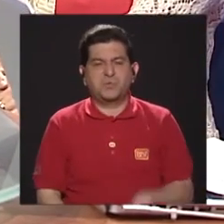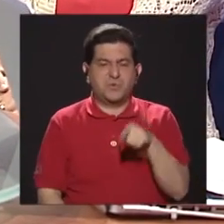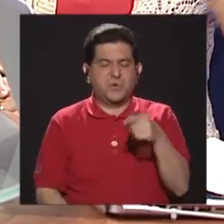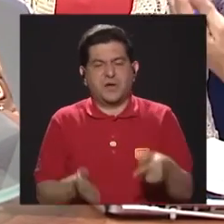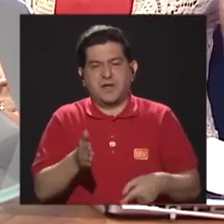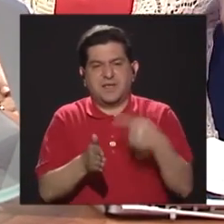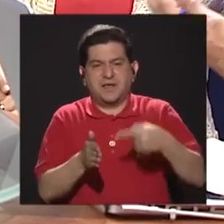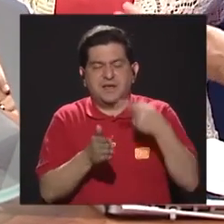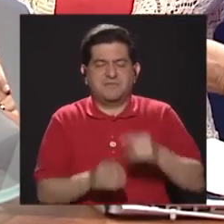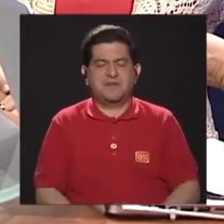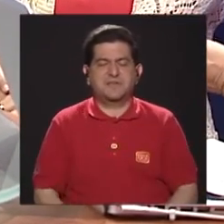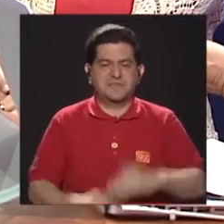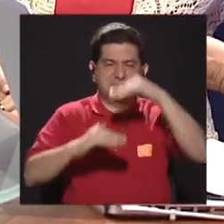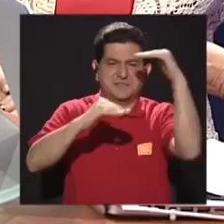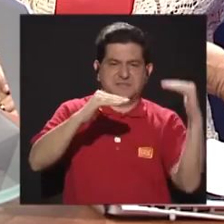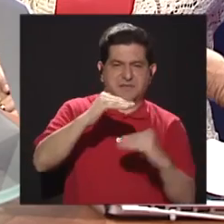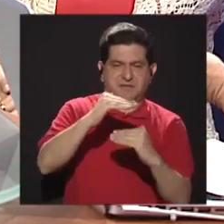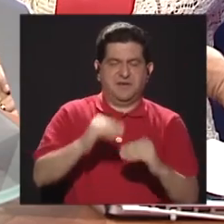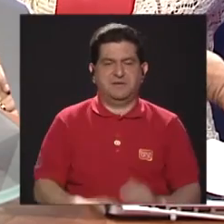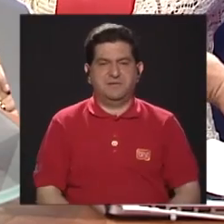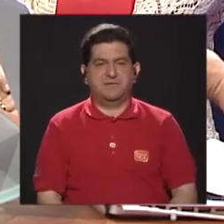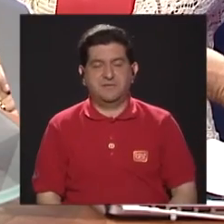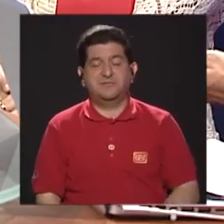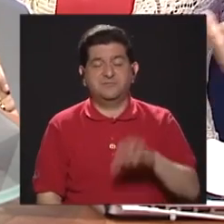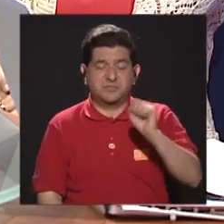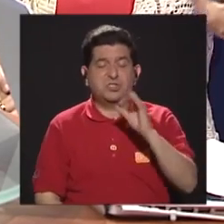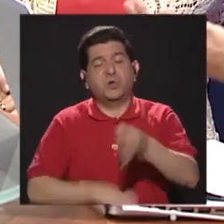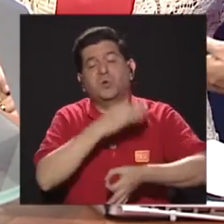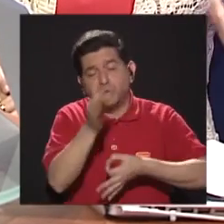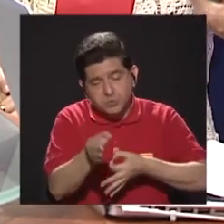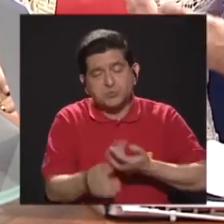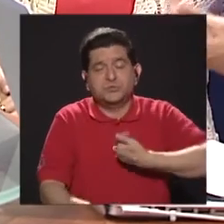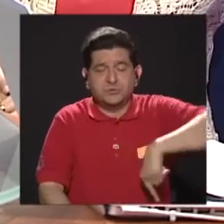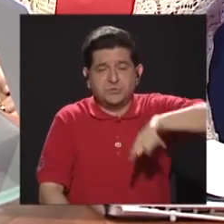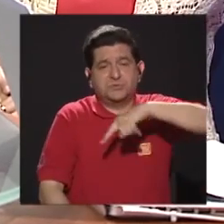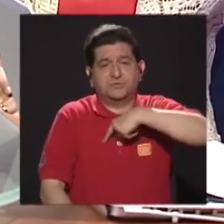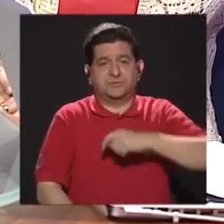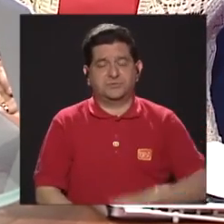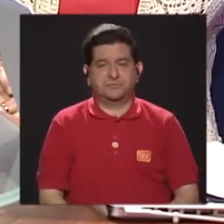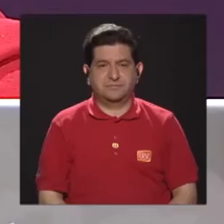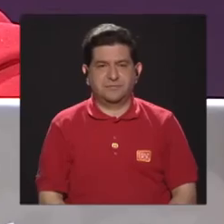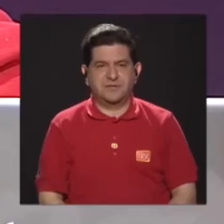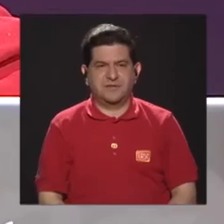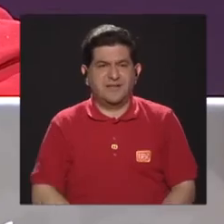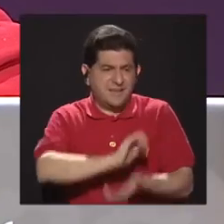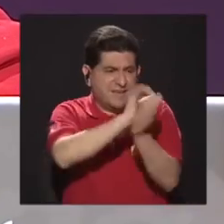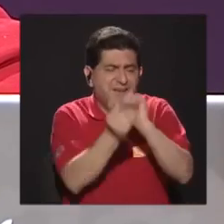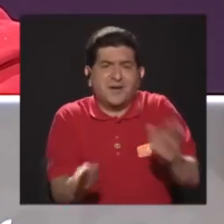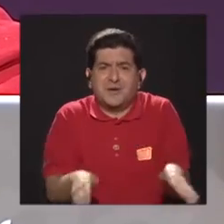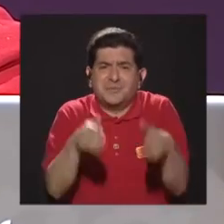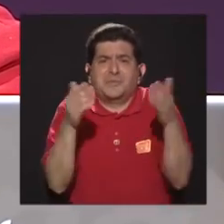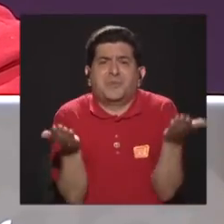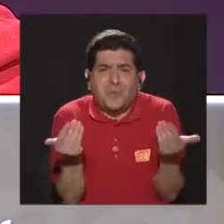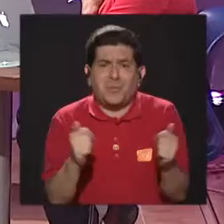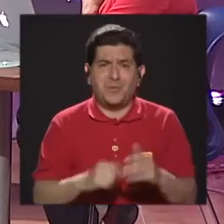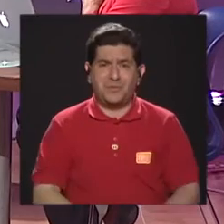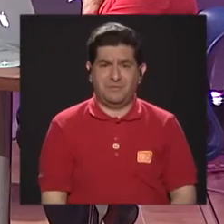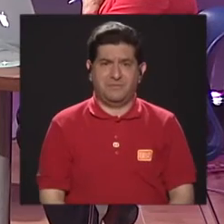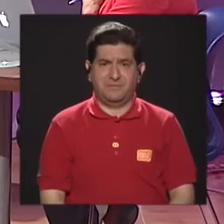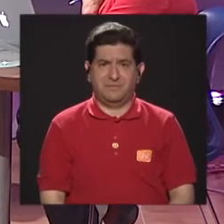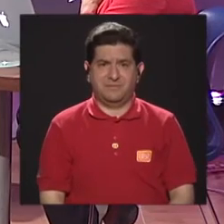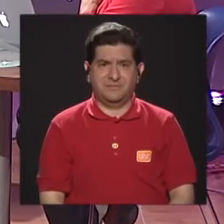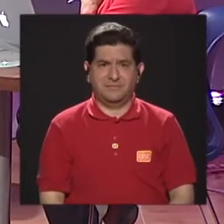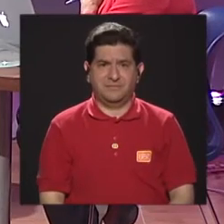vices. Es cierto, suplencias, ¿verdad? Suplencias. ¿Cómo? ¿Cómo vamos a poder cambiar eso?